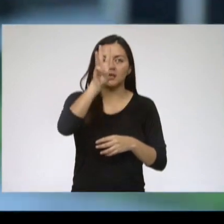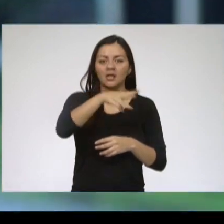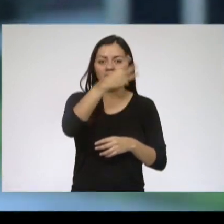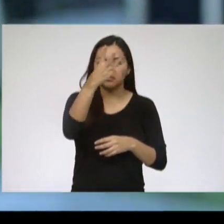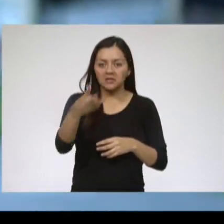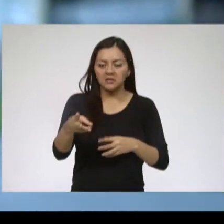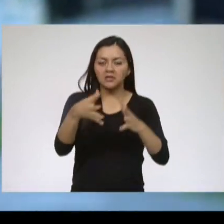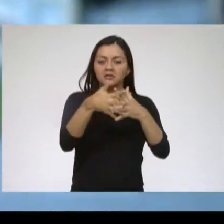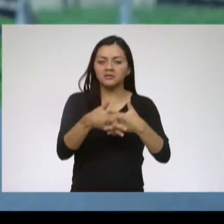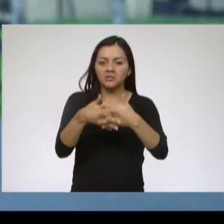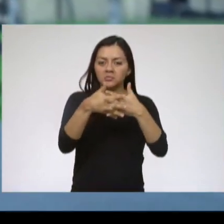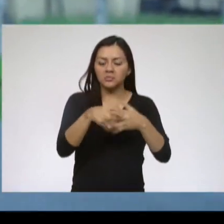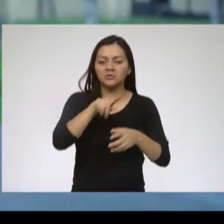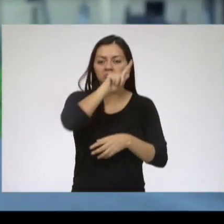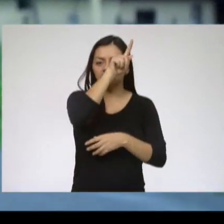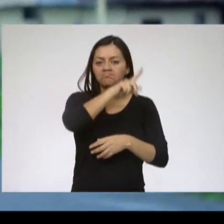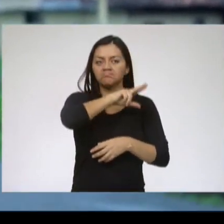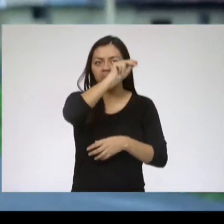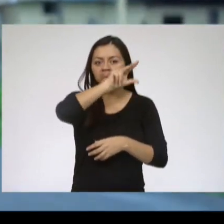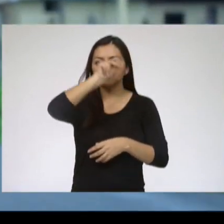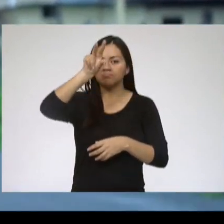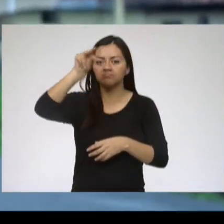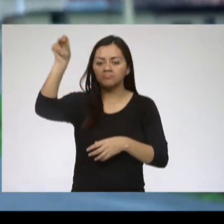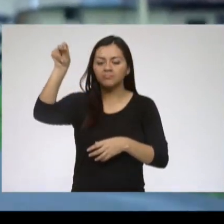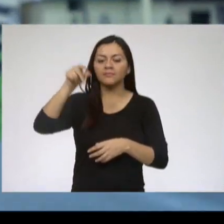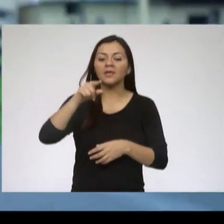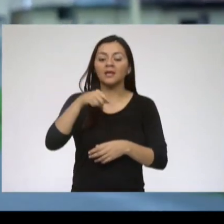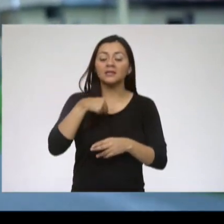esos países. El señor se llama Alfonso